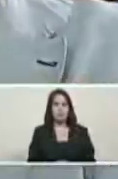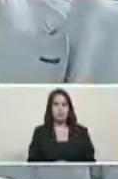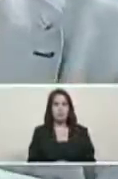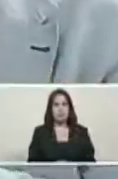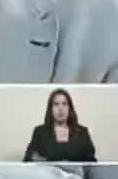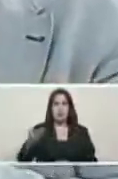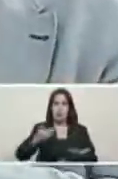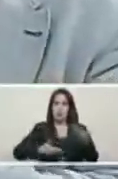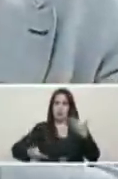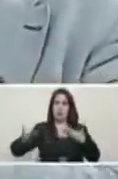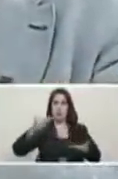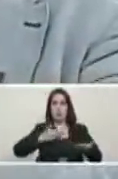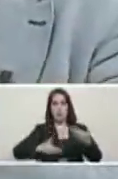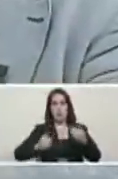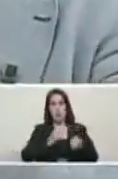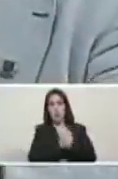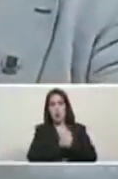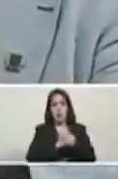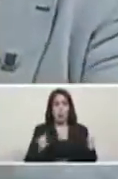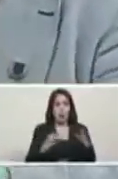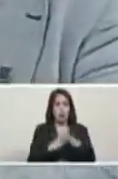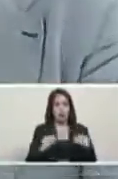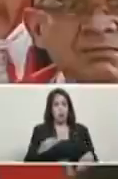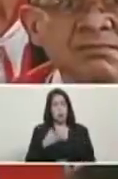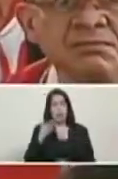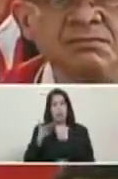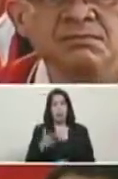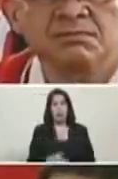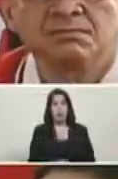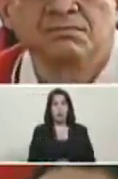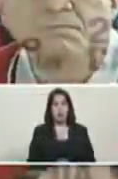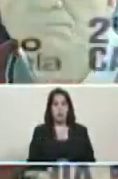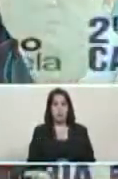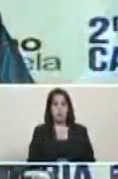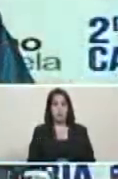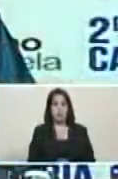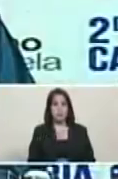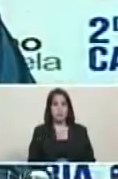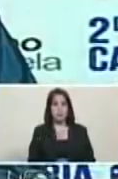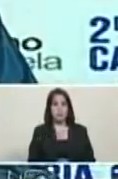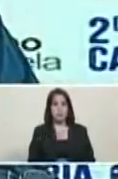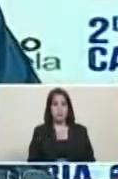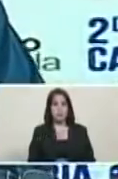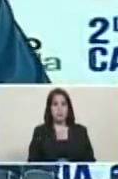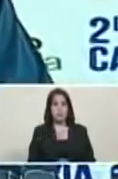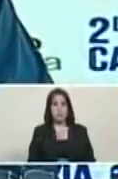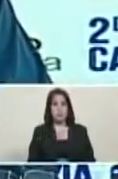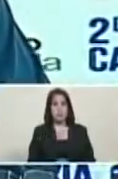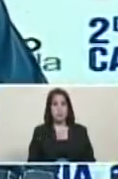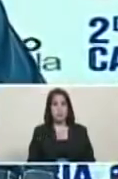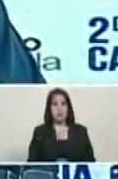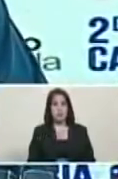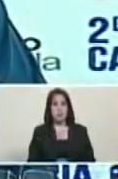Dando y dando. Con amor todo se puede. Así es. Yo también me resteo.